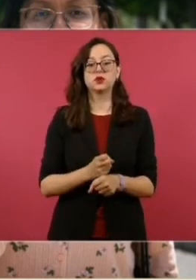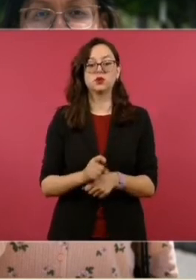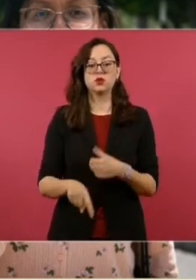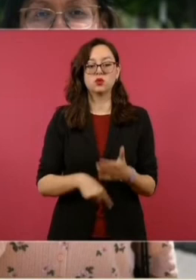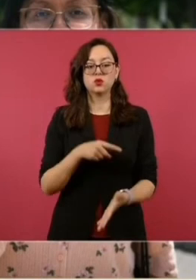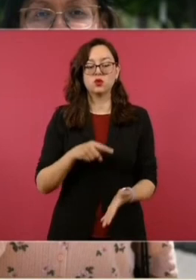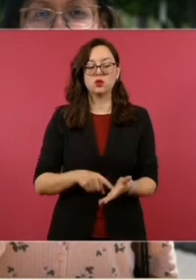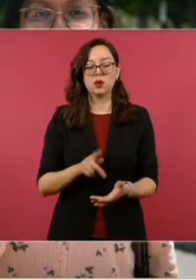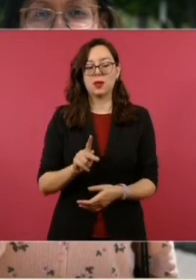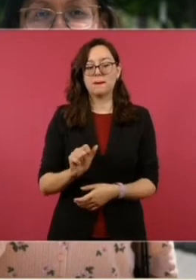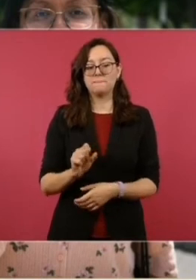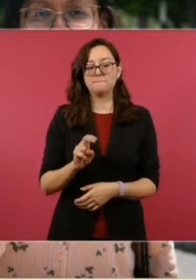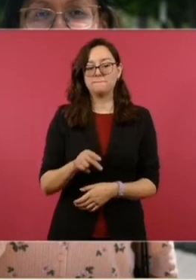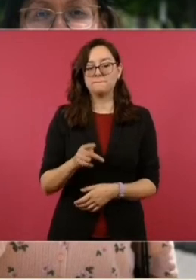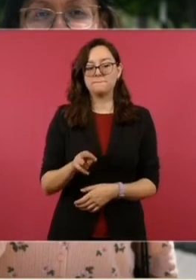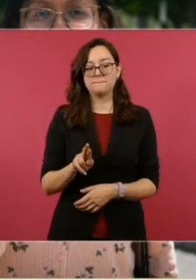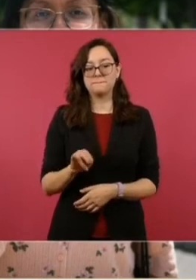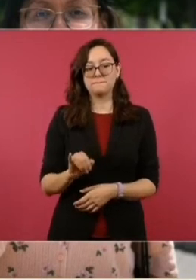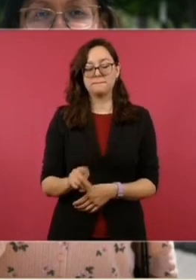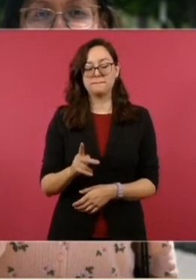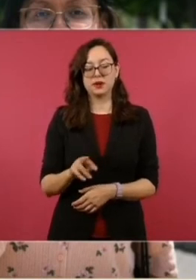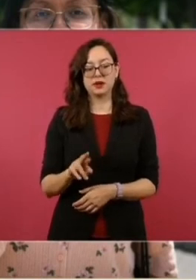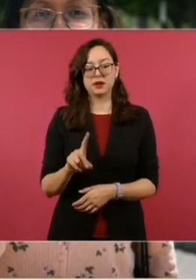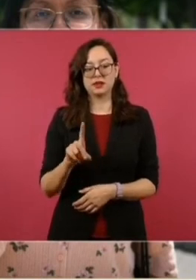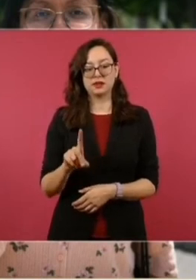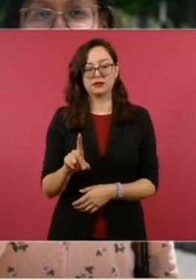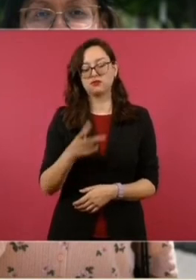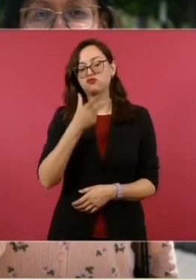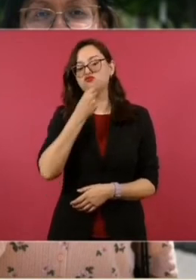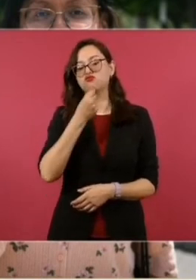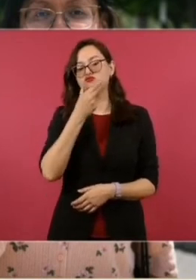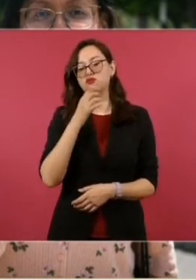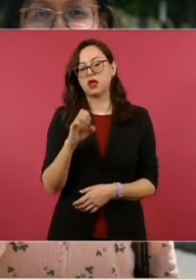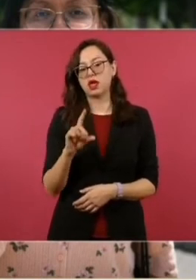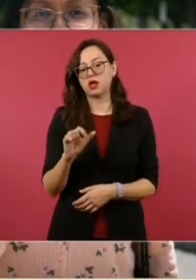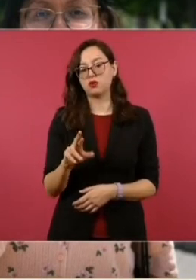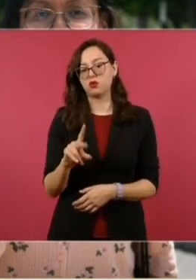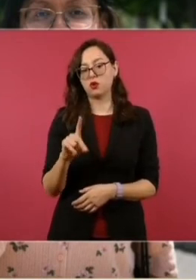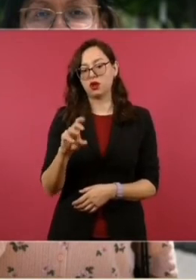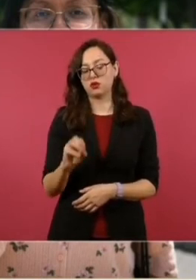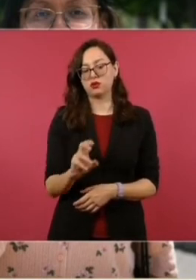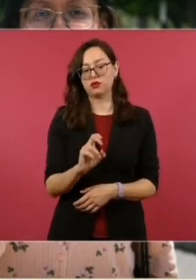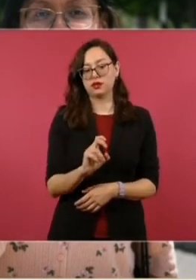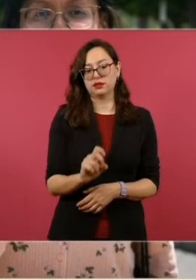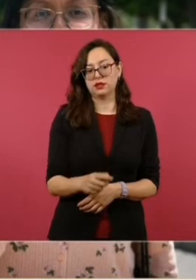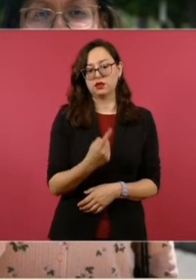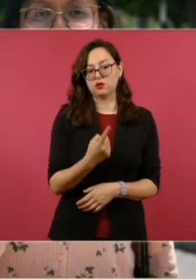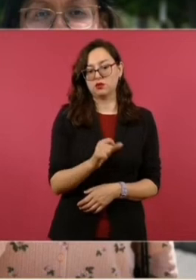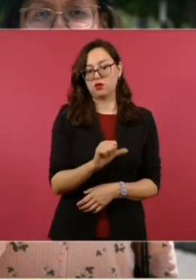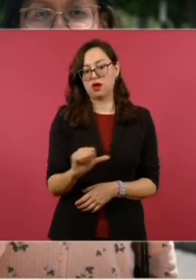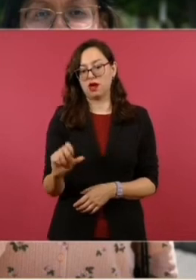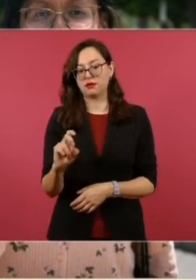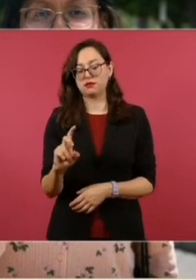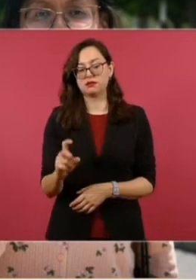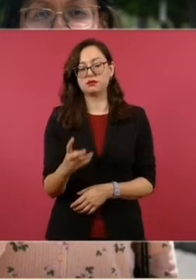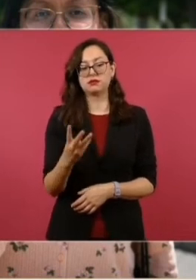a 34%. Y finalmente Fernando Morales por Movimiento Ciudadano